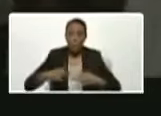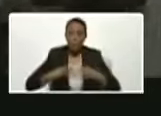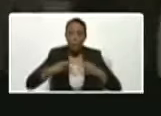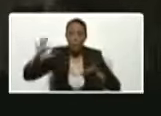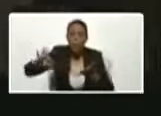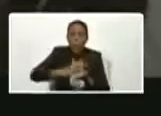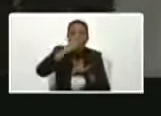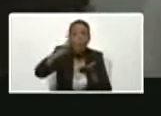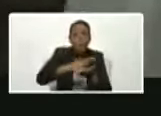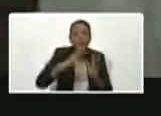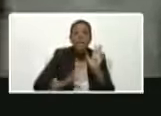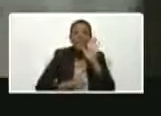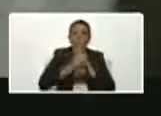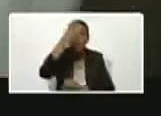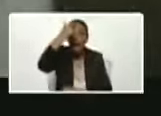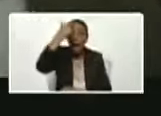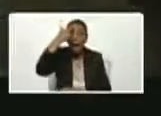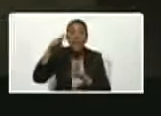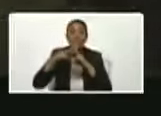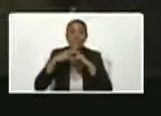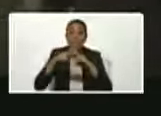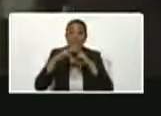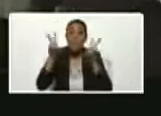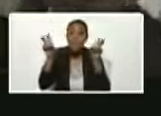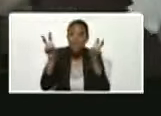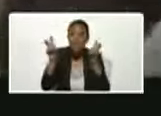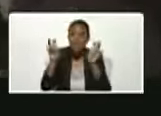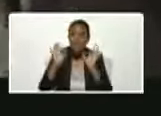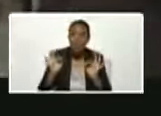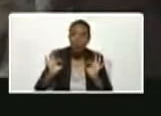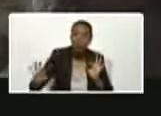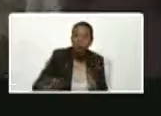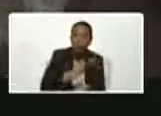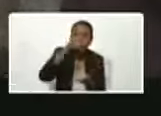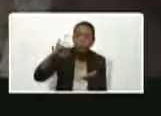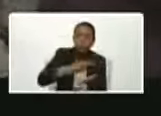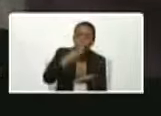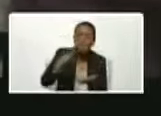esa habilidad en el tema de la manufactura